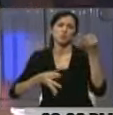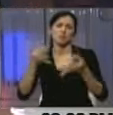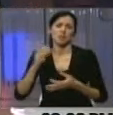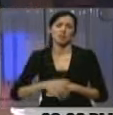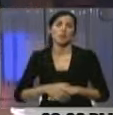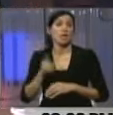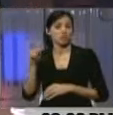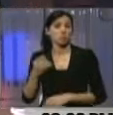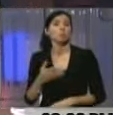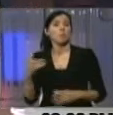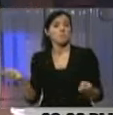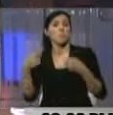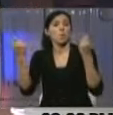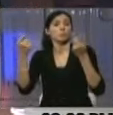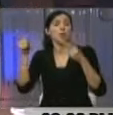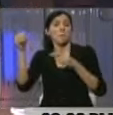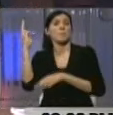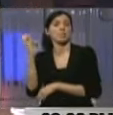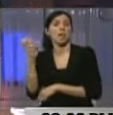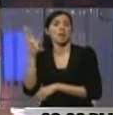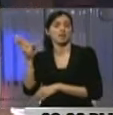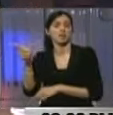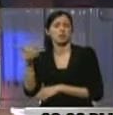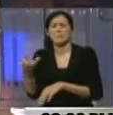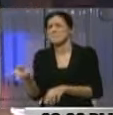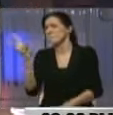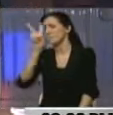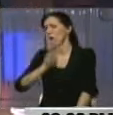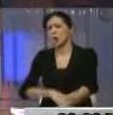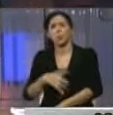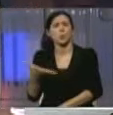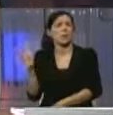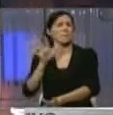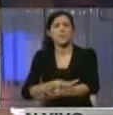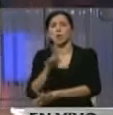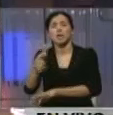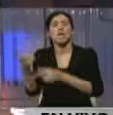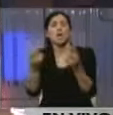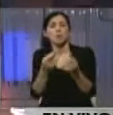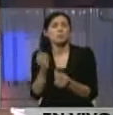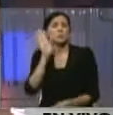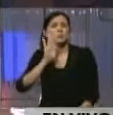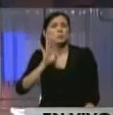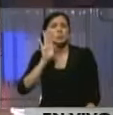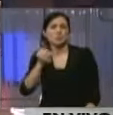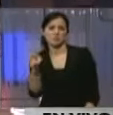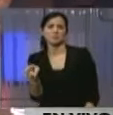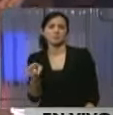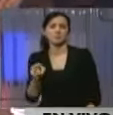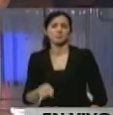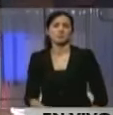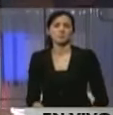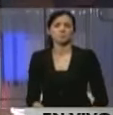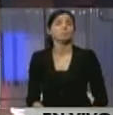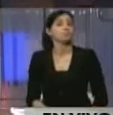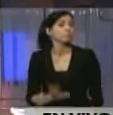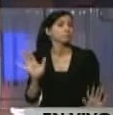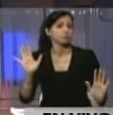Ellos son los promotores ahí en Petare de lo peor de lo peor de la economía criminal. Es